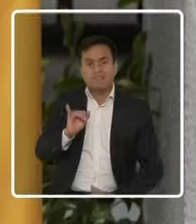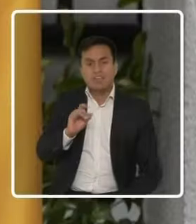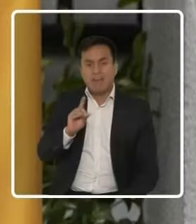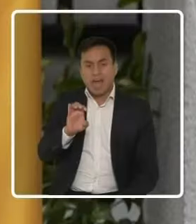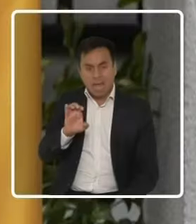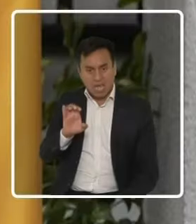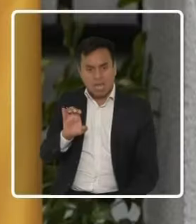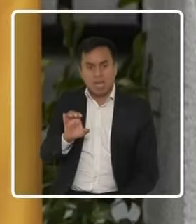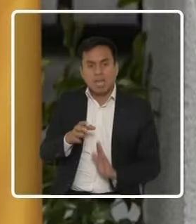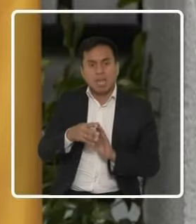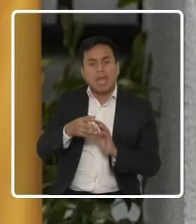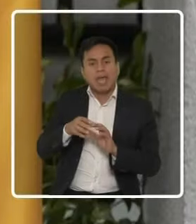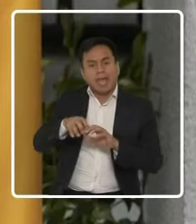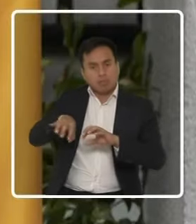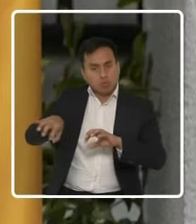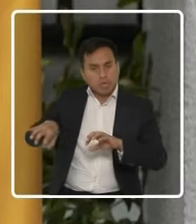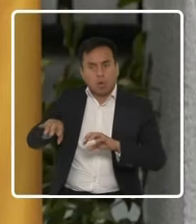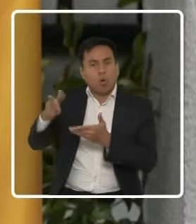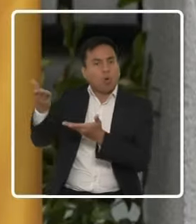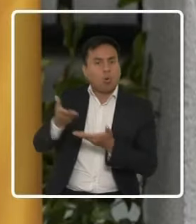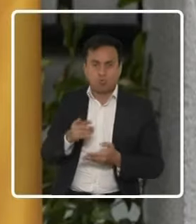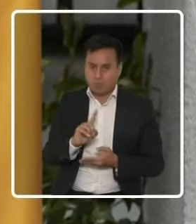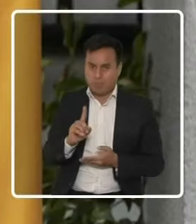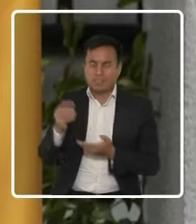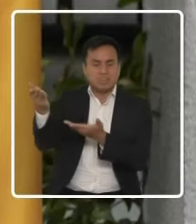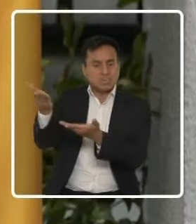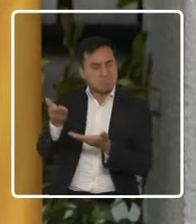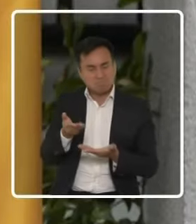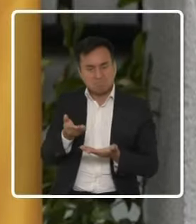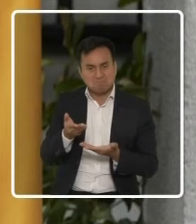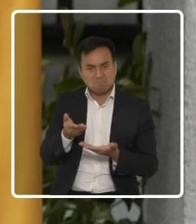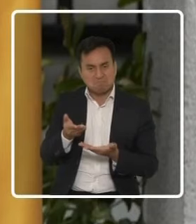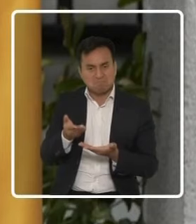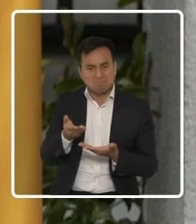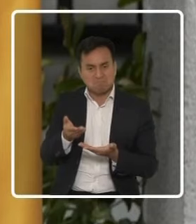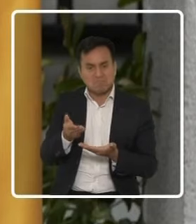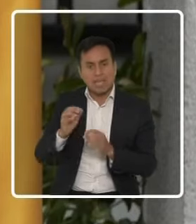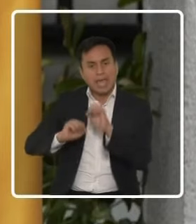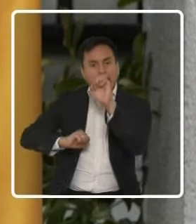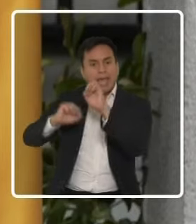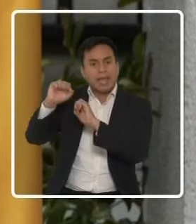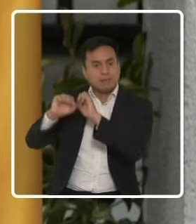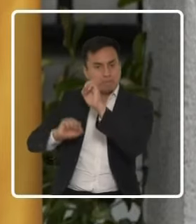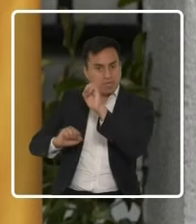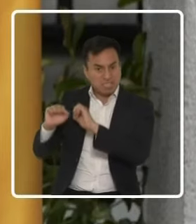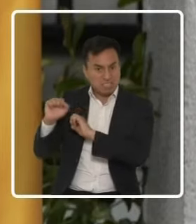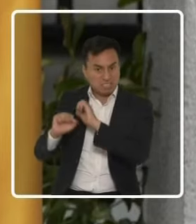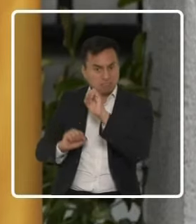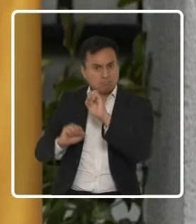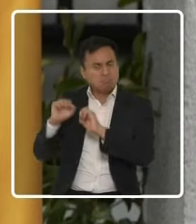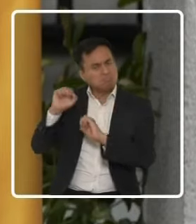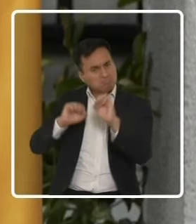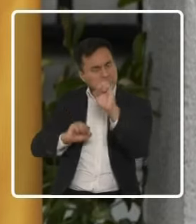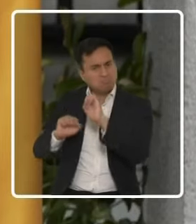2024. Excluir o no invitar a empresas que